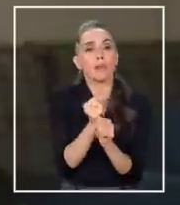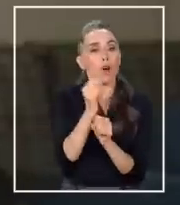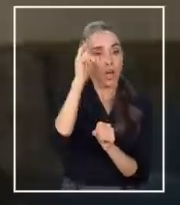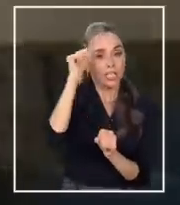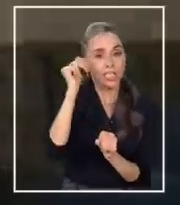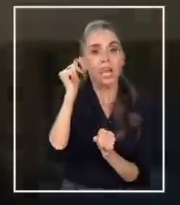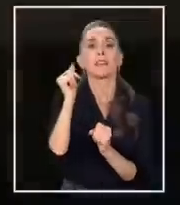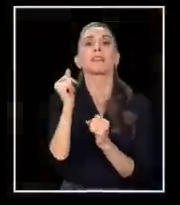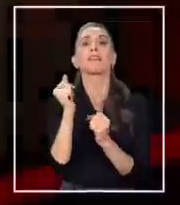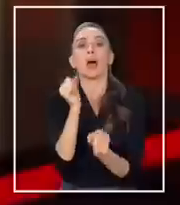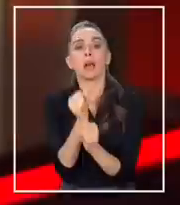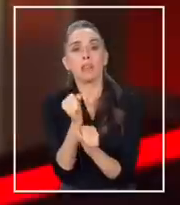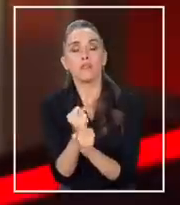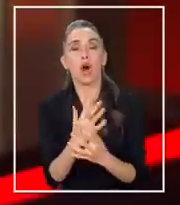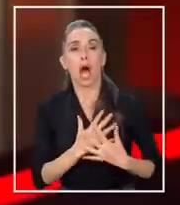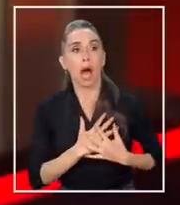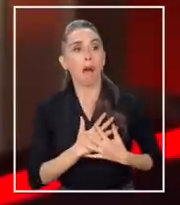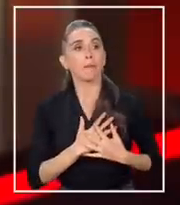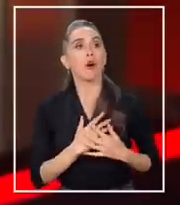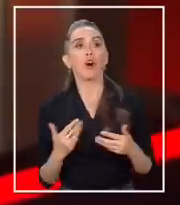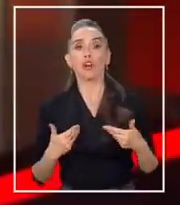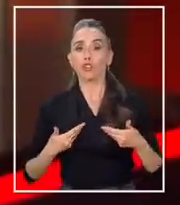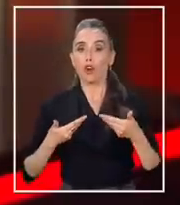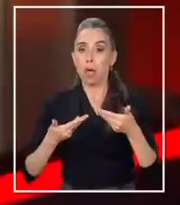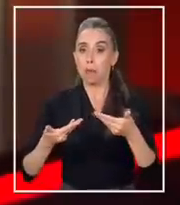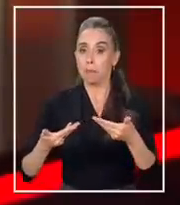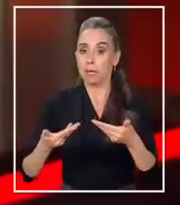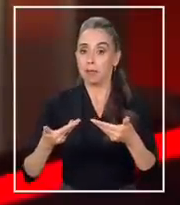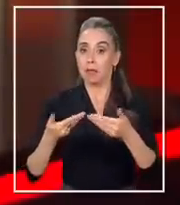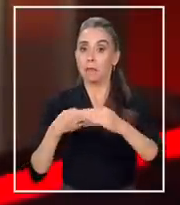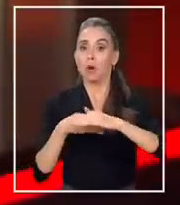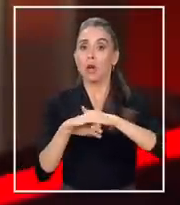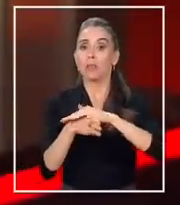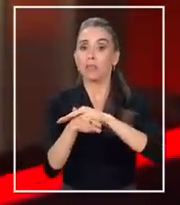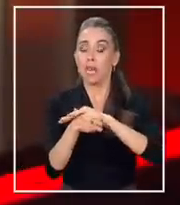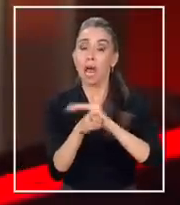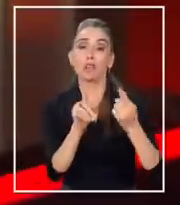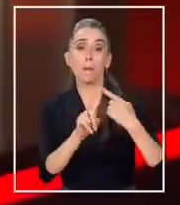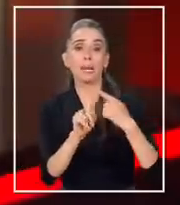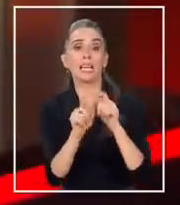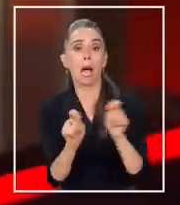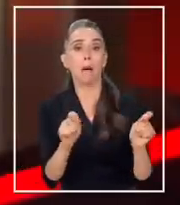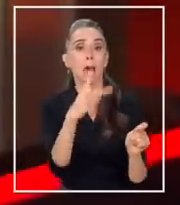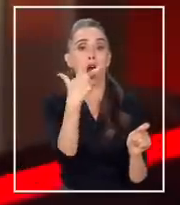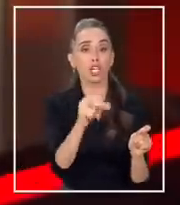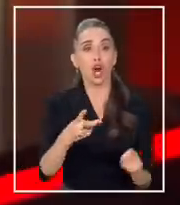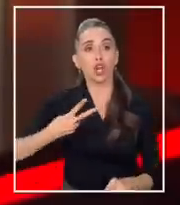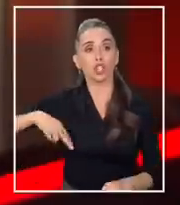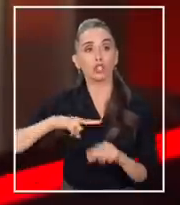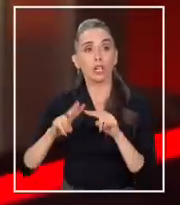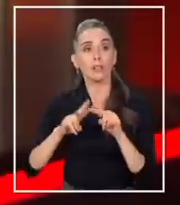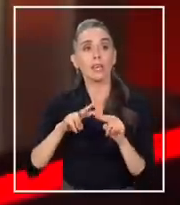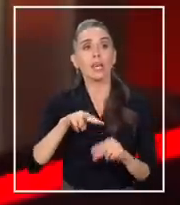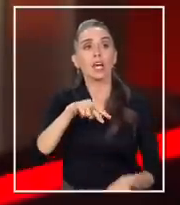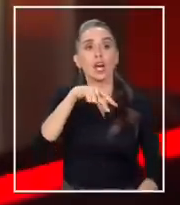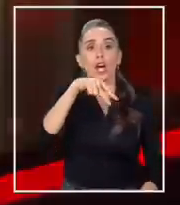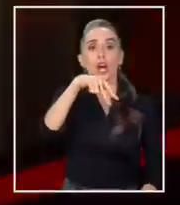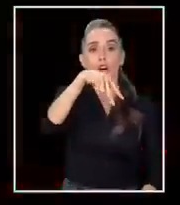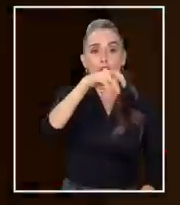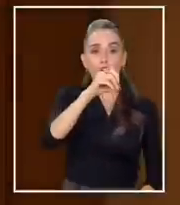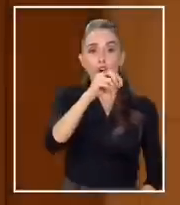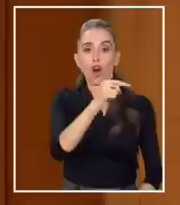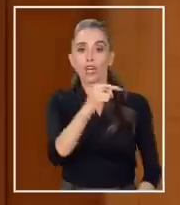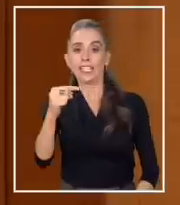trabajo, el amor también. Nos invitaron a que entráramos a la campaña del no y nosotros hacíamos las no-guionticias,